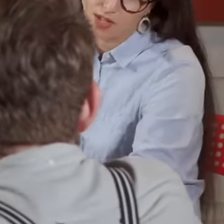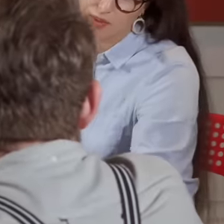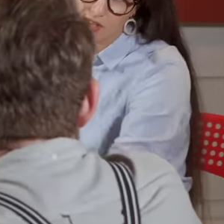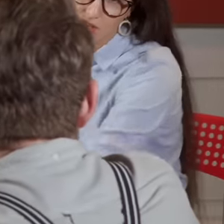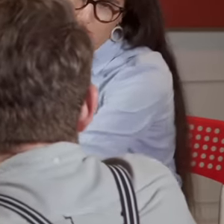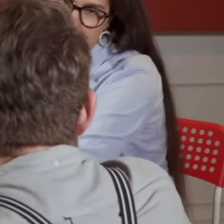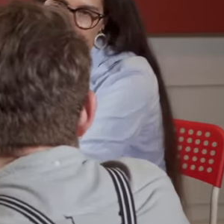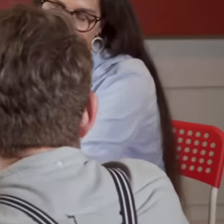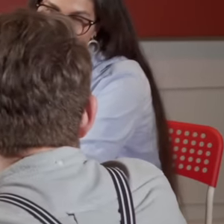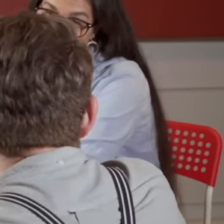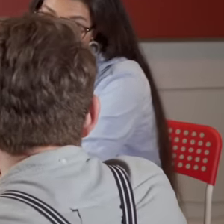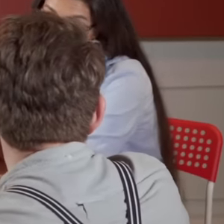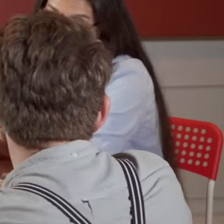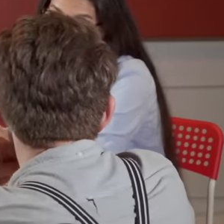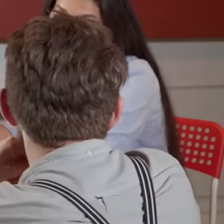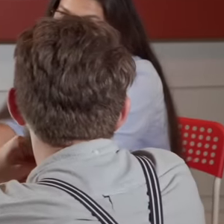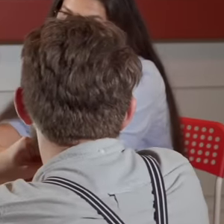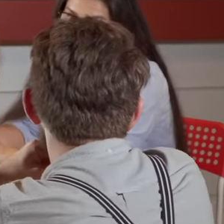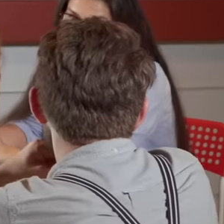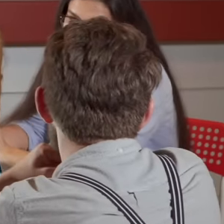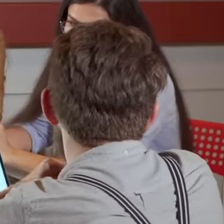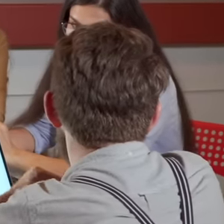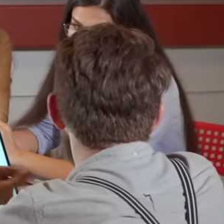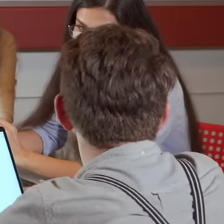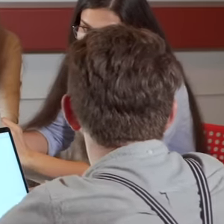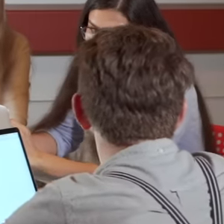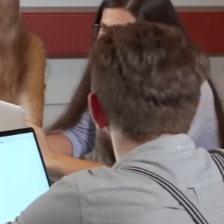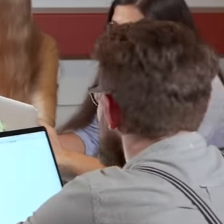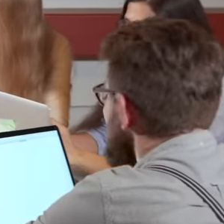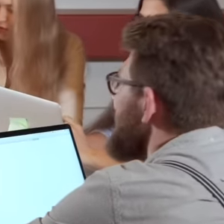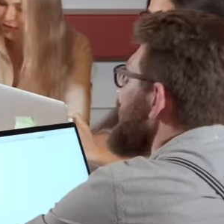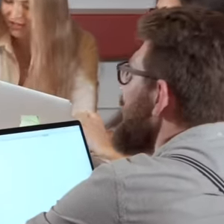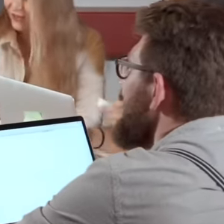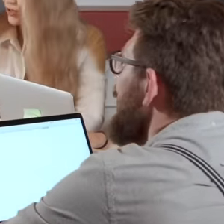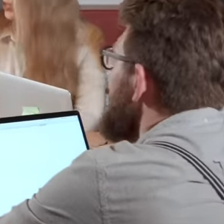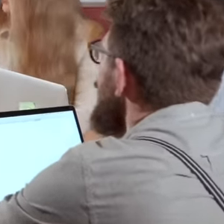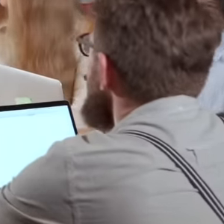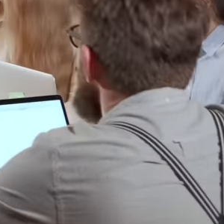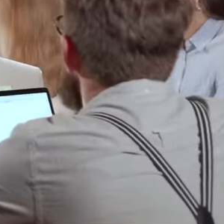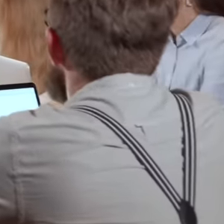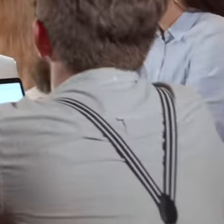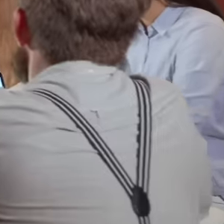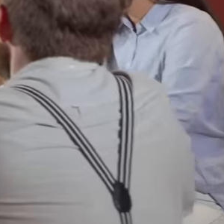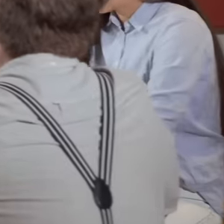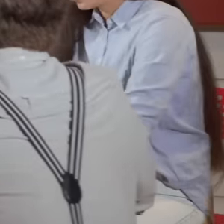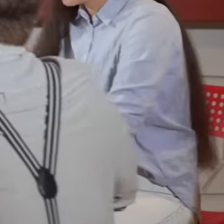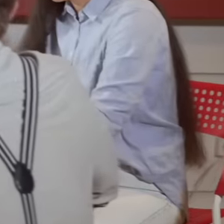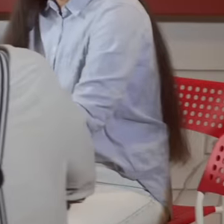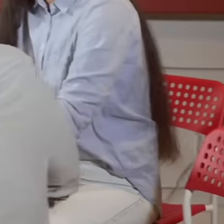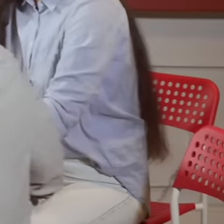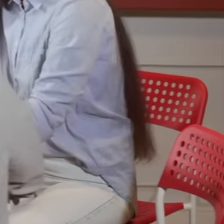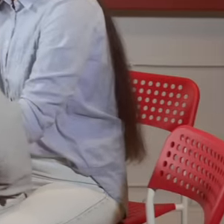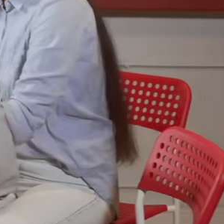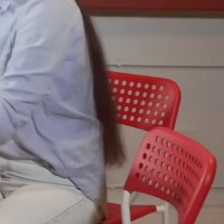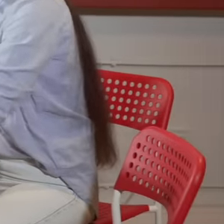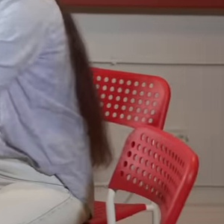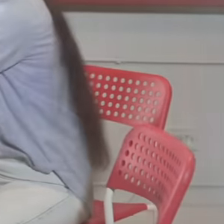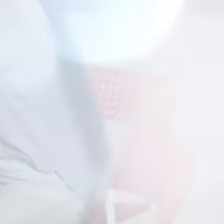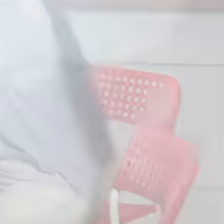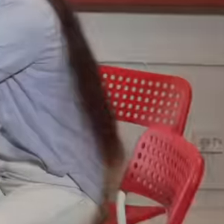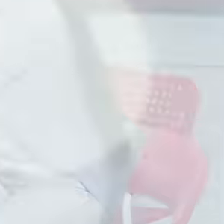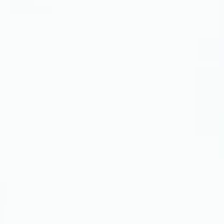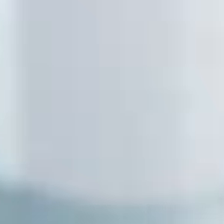los casos nunca se solucionaban. A todos le daban largos periodos de tiempo y nunca solucionaban nada. Y